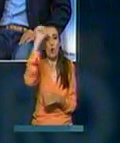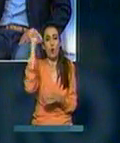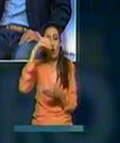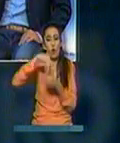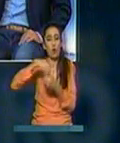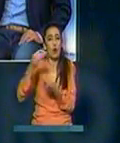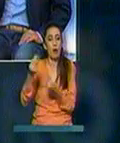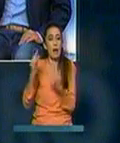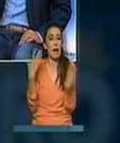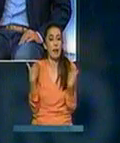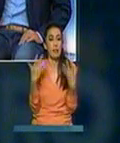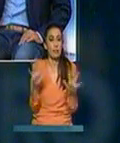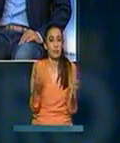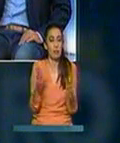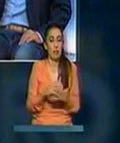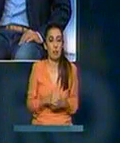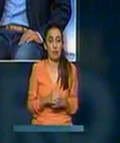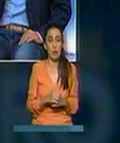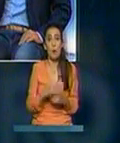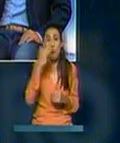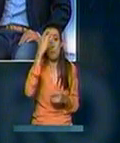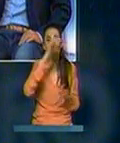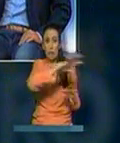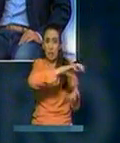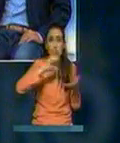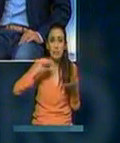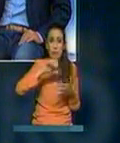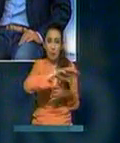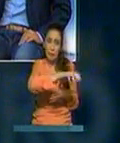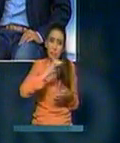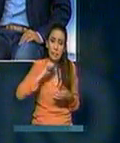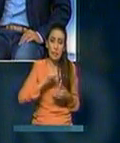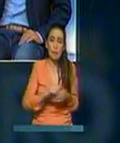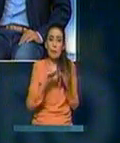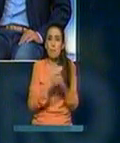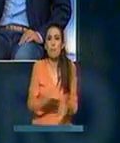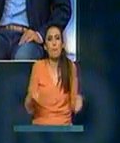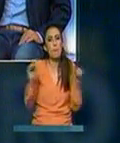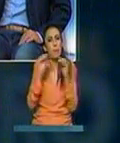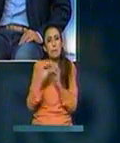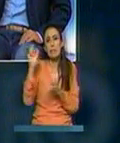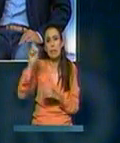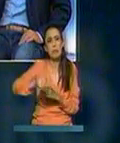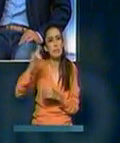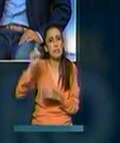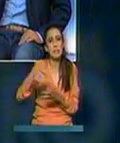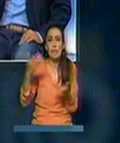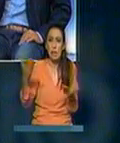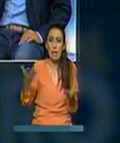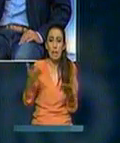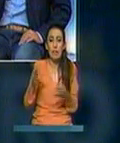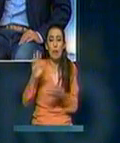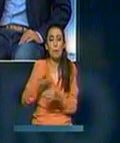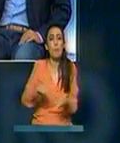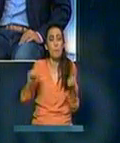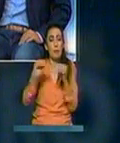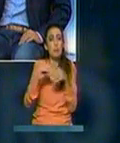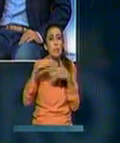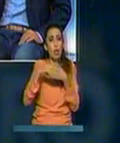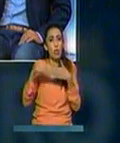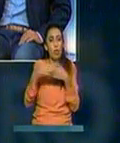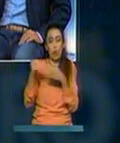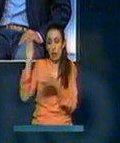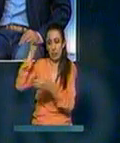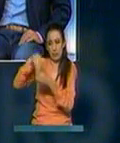los emprendedores, porque les quitaba liquidez, y lo que más se necesita en los emprendimientos es liquidez. De esa forma, el